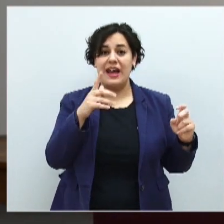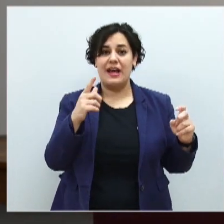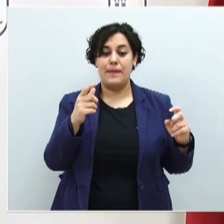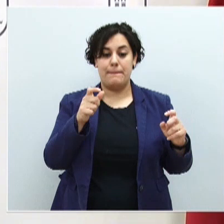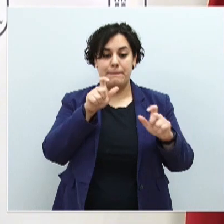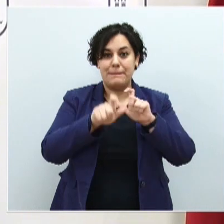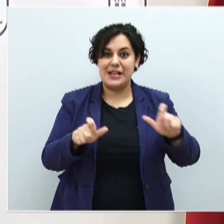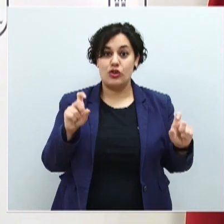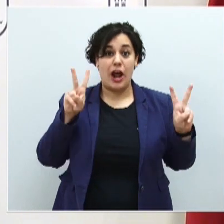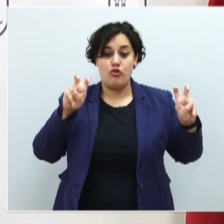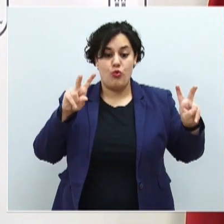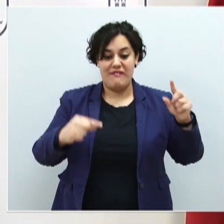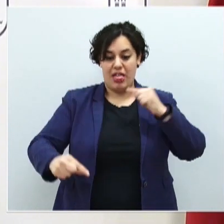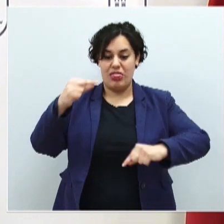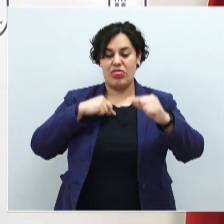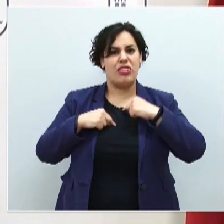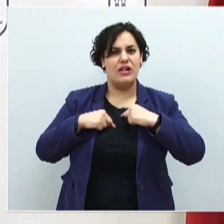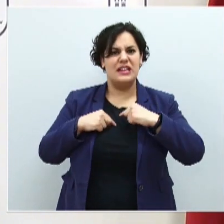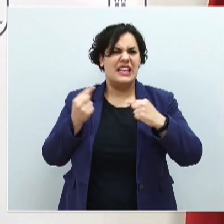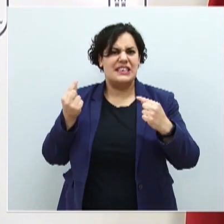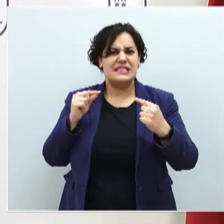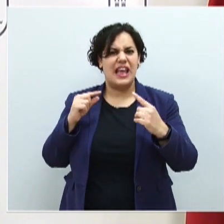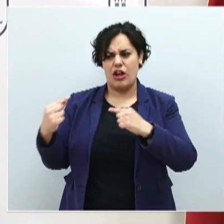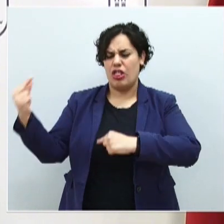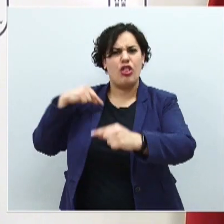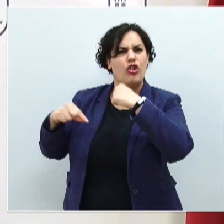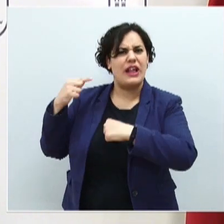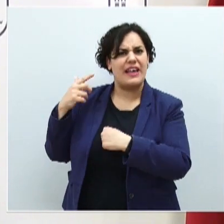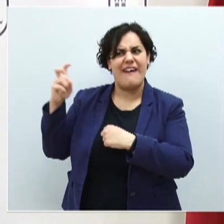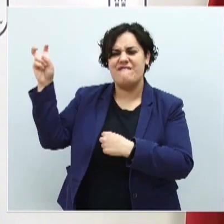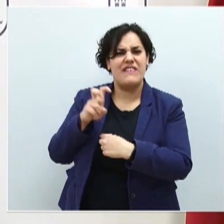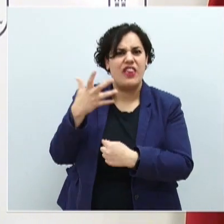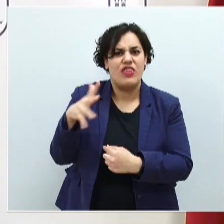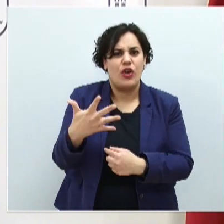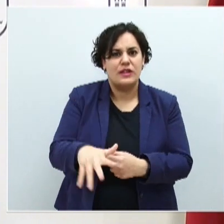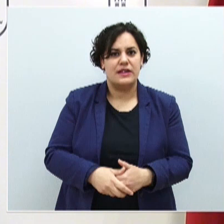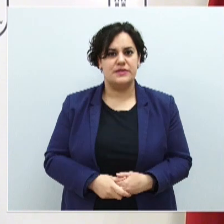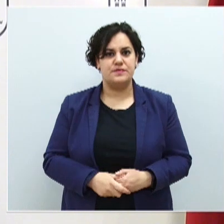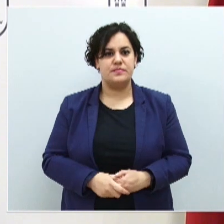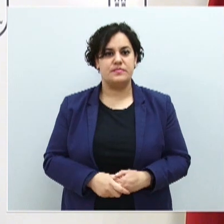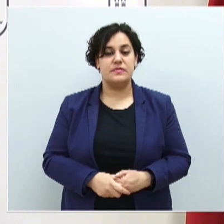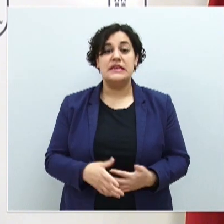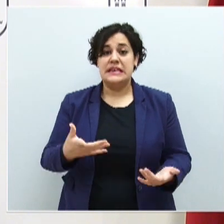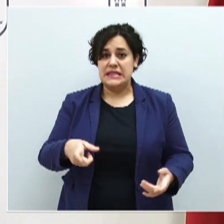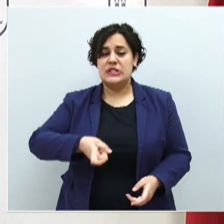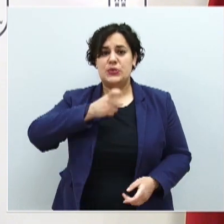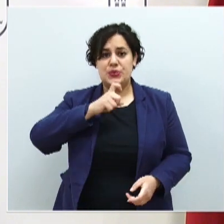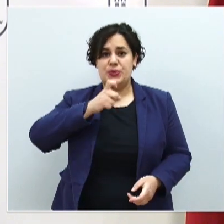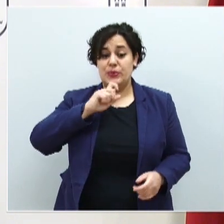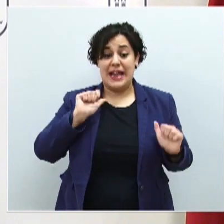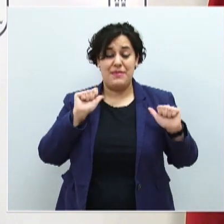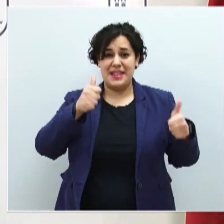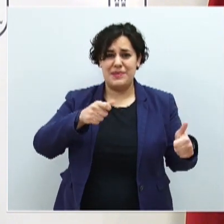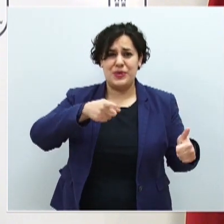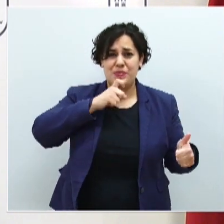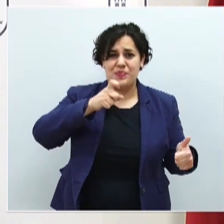contagian? Pues es complejo porque hasta ahora, como habían tantísimos casos y tantas dificultades en principio para